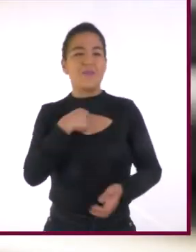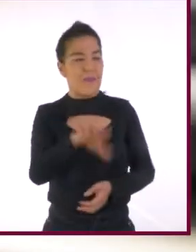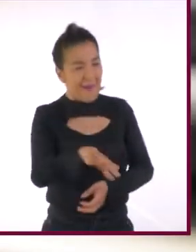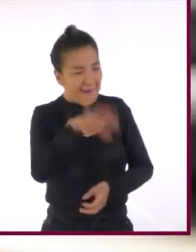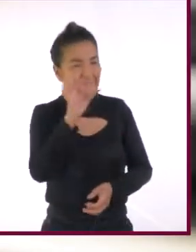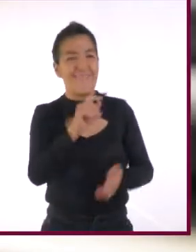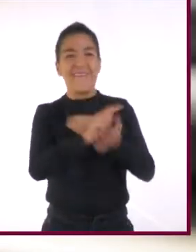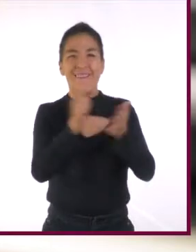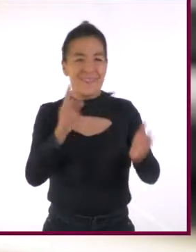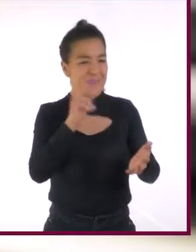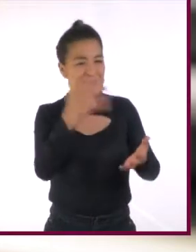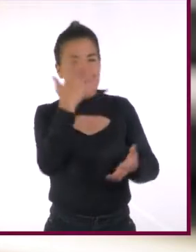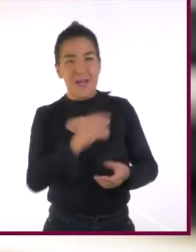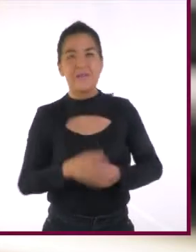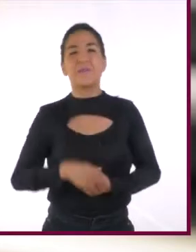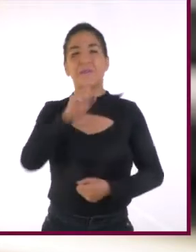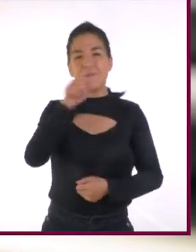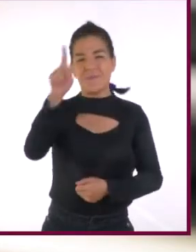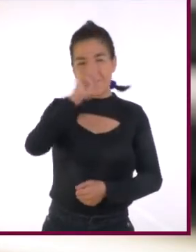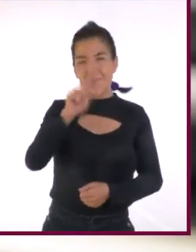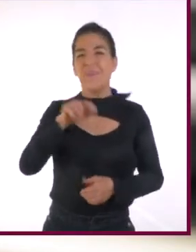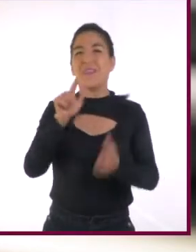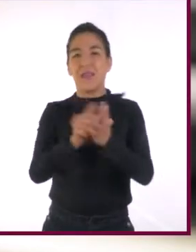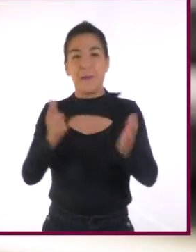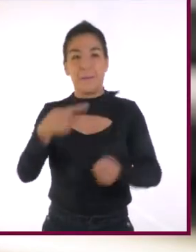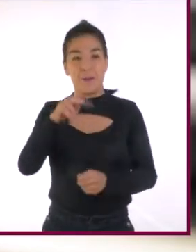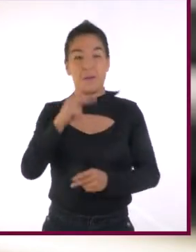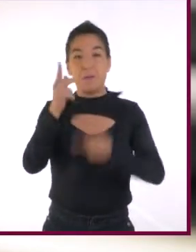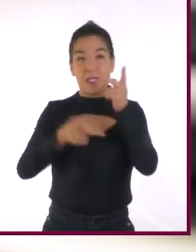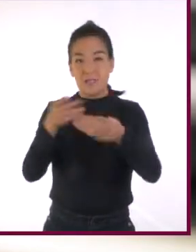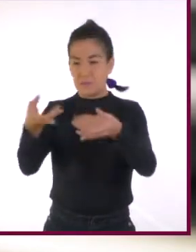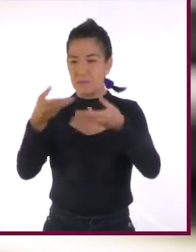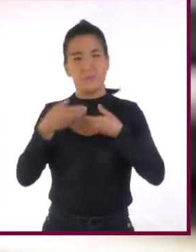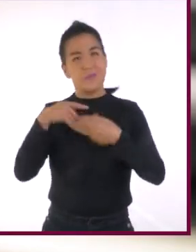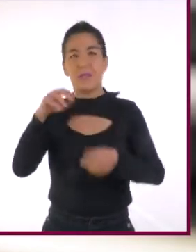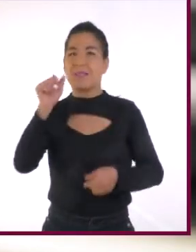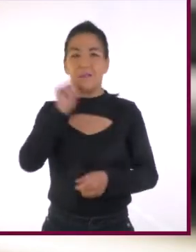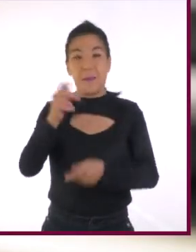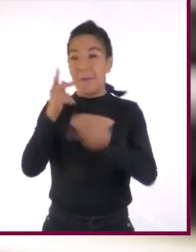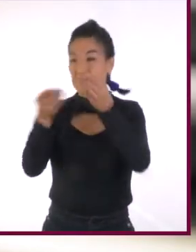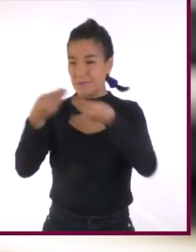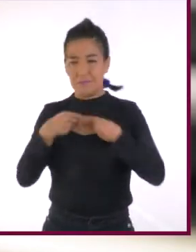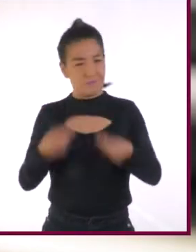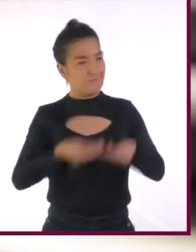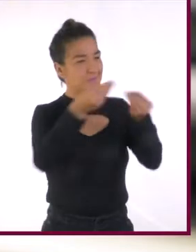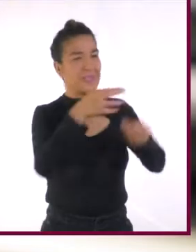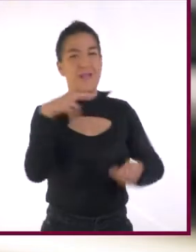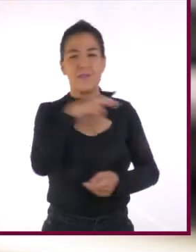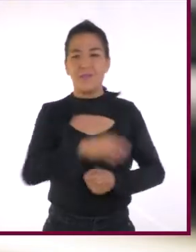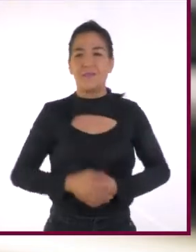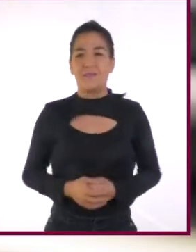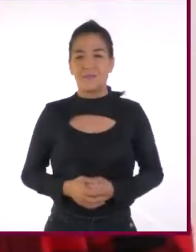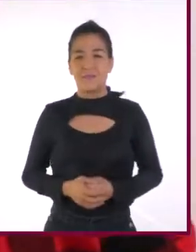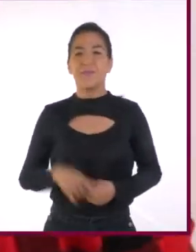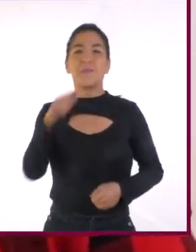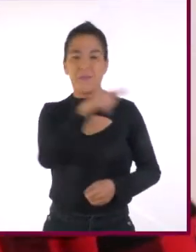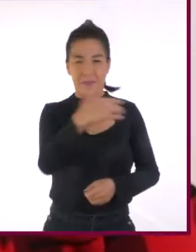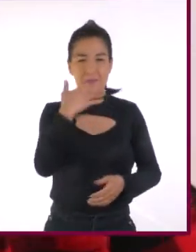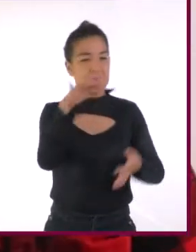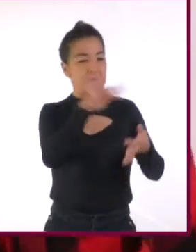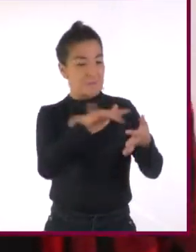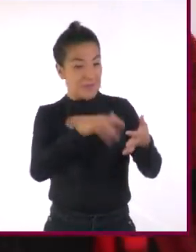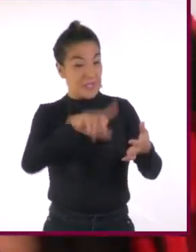que me he encontrado, que me han regalado y que me han recomendado también. Pero ninguno prestado, porque eso sí los regreso todos cuando los termino.